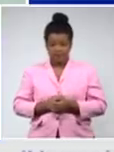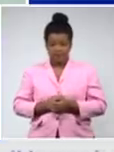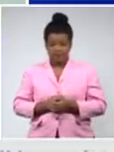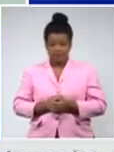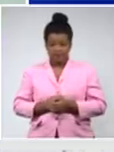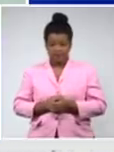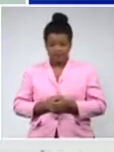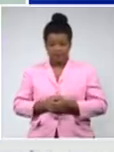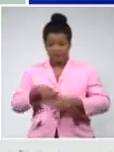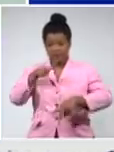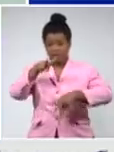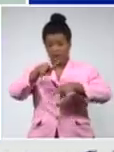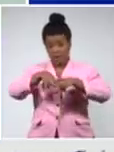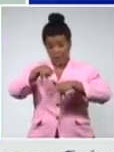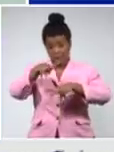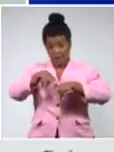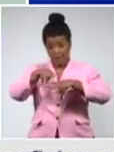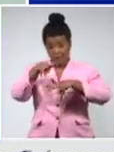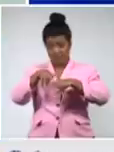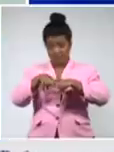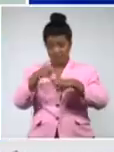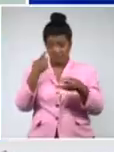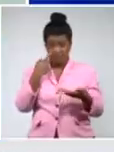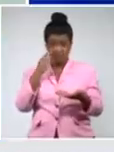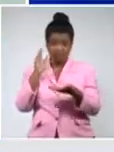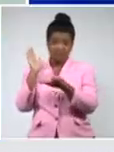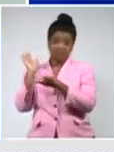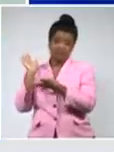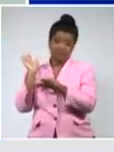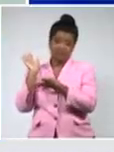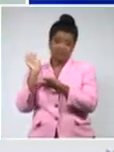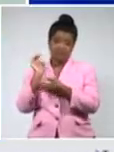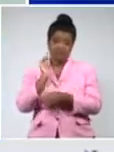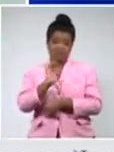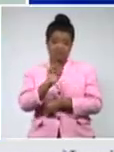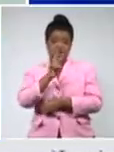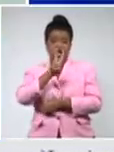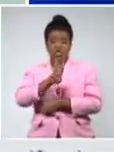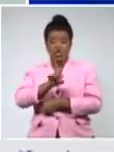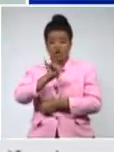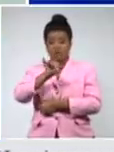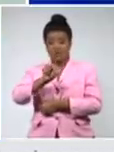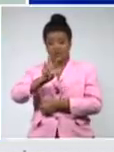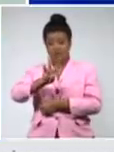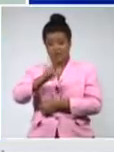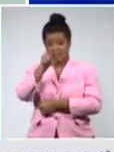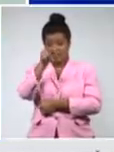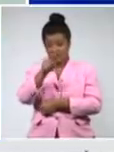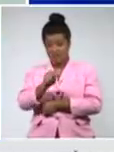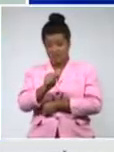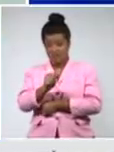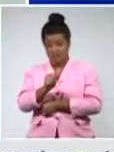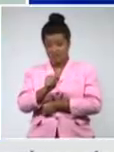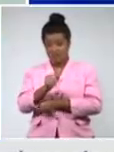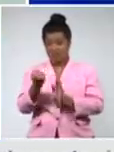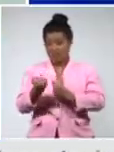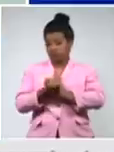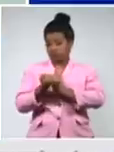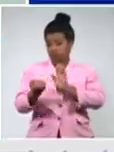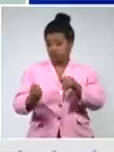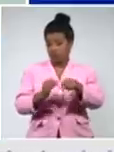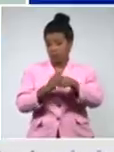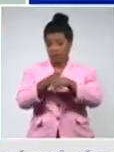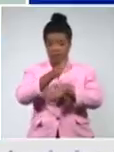La Habana, que tiene una cifra de 263 casos autóctonos confirmados en el día de